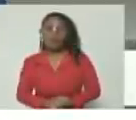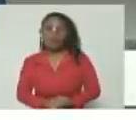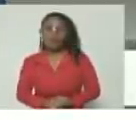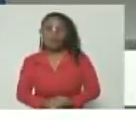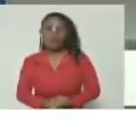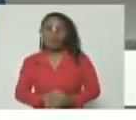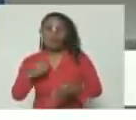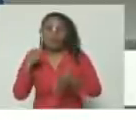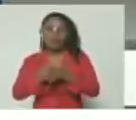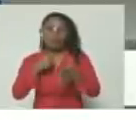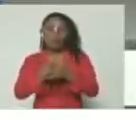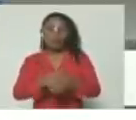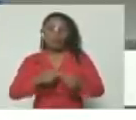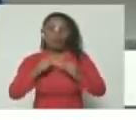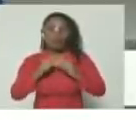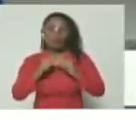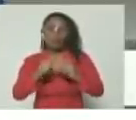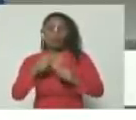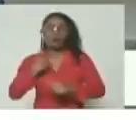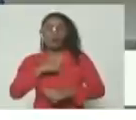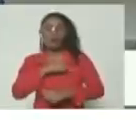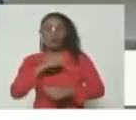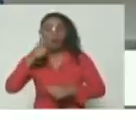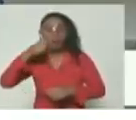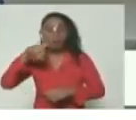de lucha permanente de nuestro pueblo y